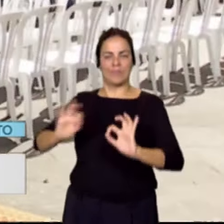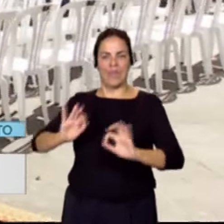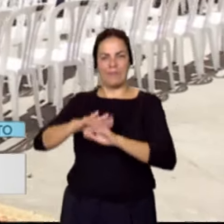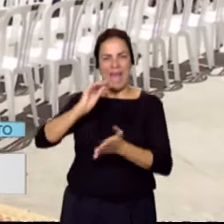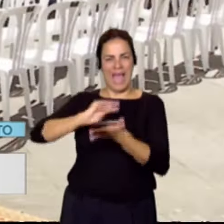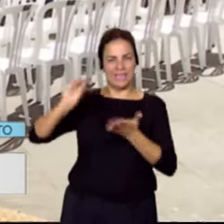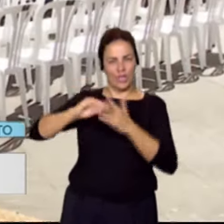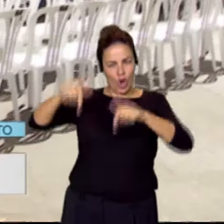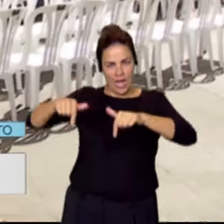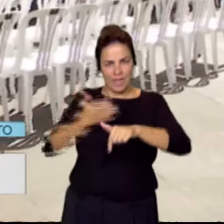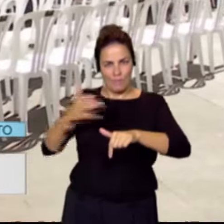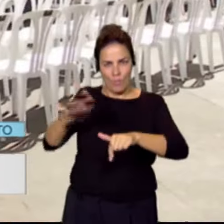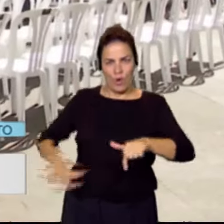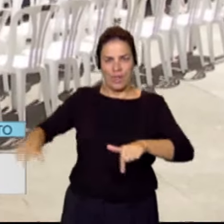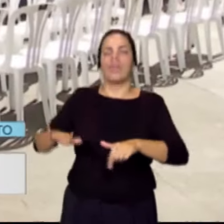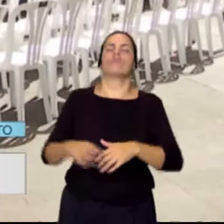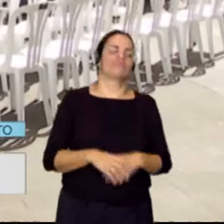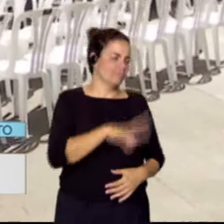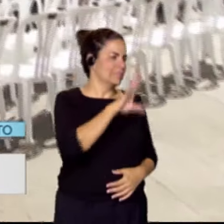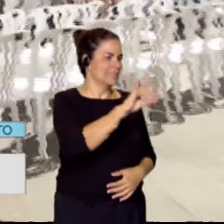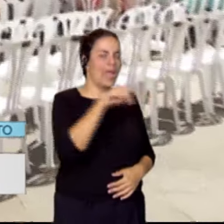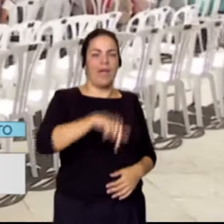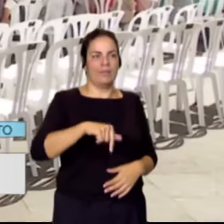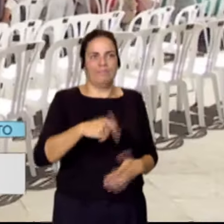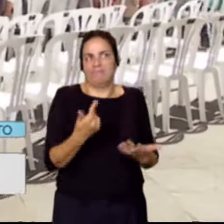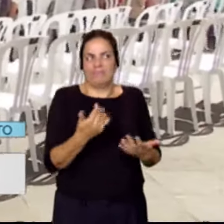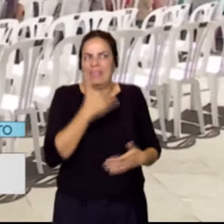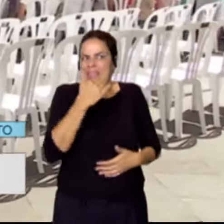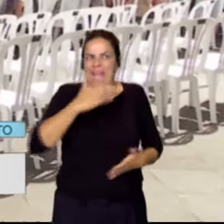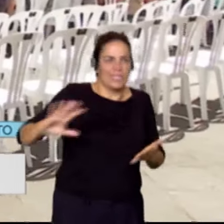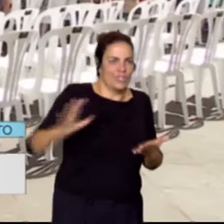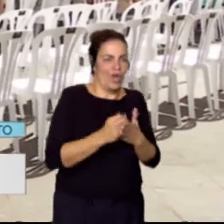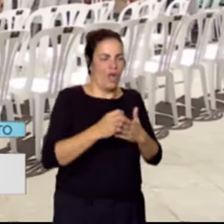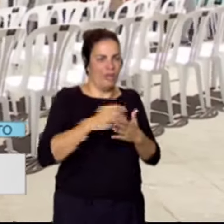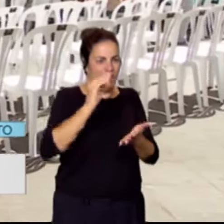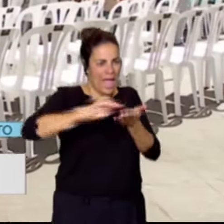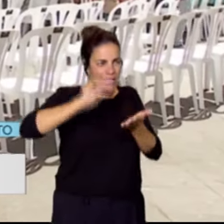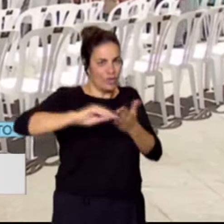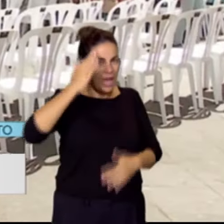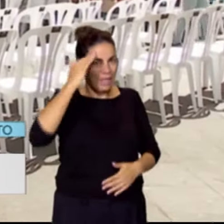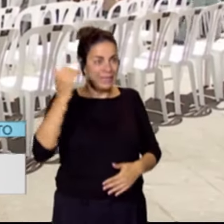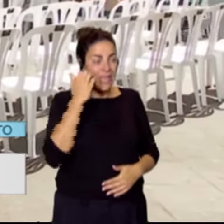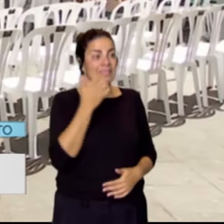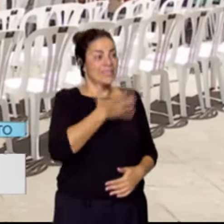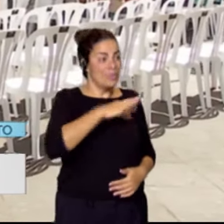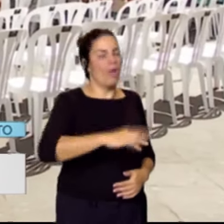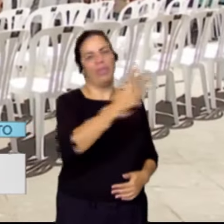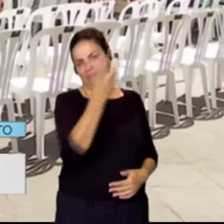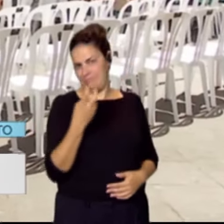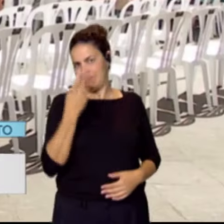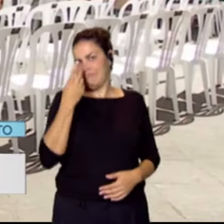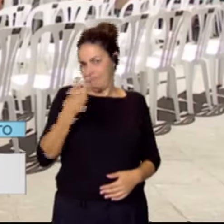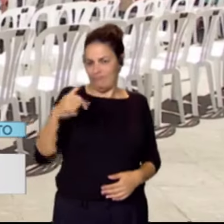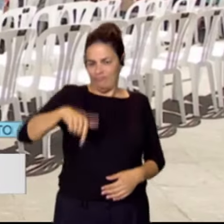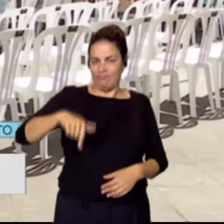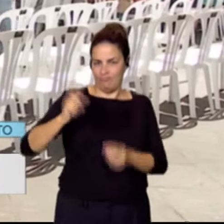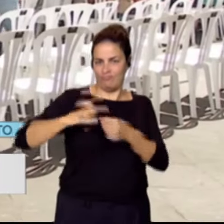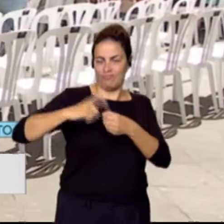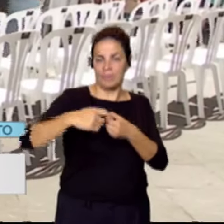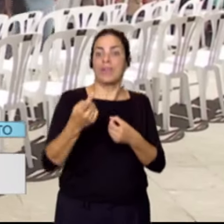municipio pasar prácticamente todos los escritores de telde que han podido de hecho en la ampliación de los días es porque no no